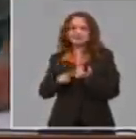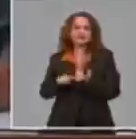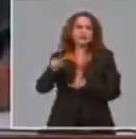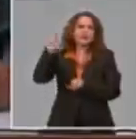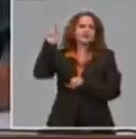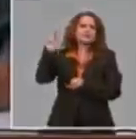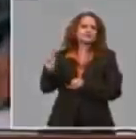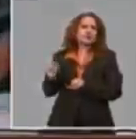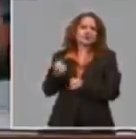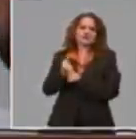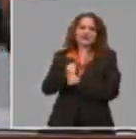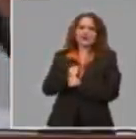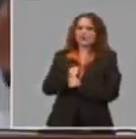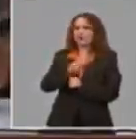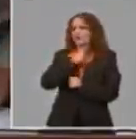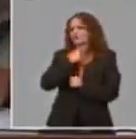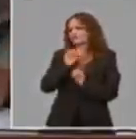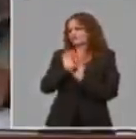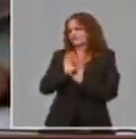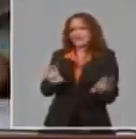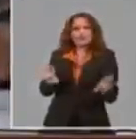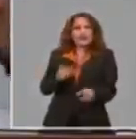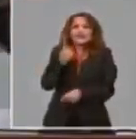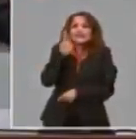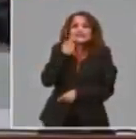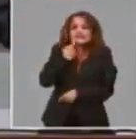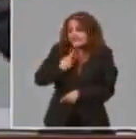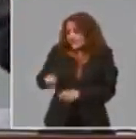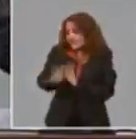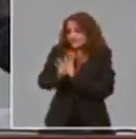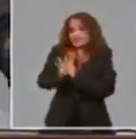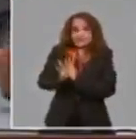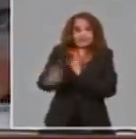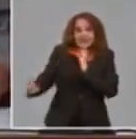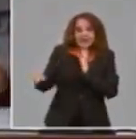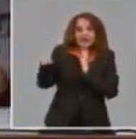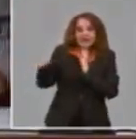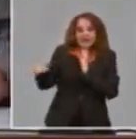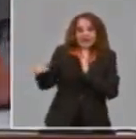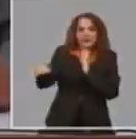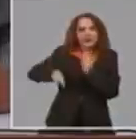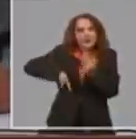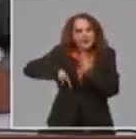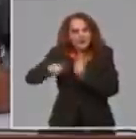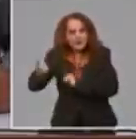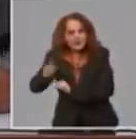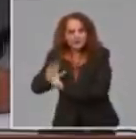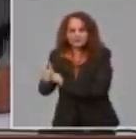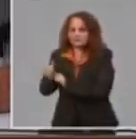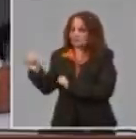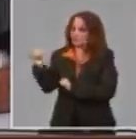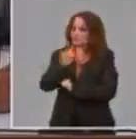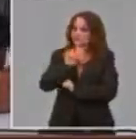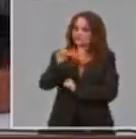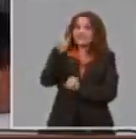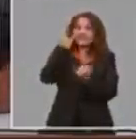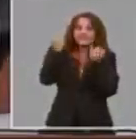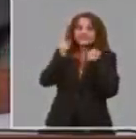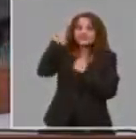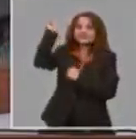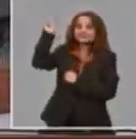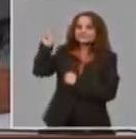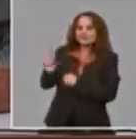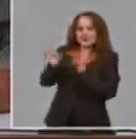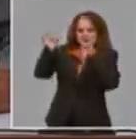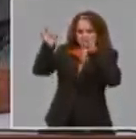ciudadano humilde que por necesidades necesitan hacer la bola no dos o tres veces para resolver sus